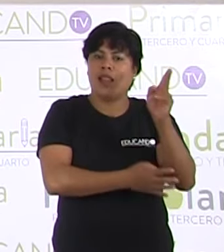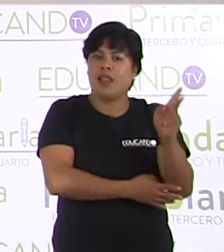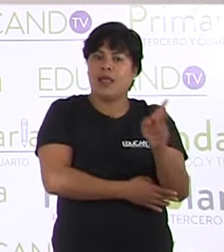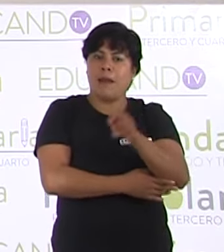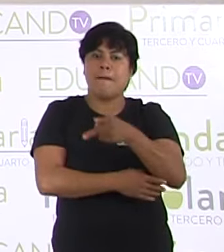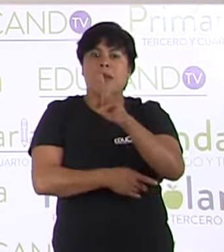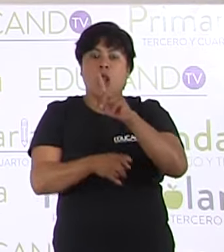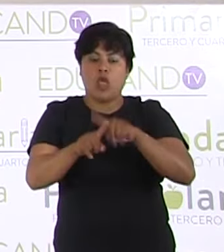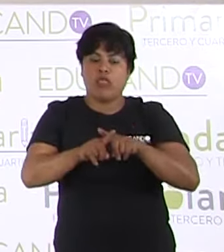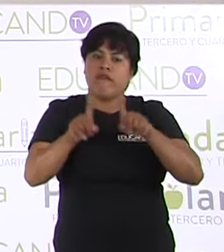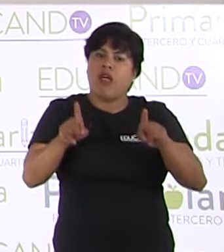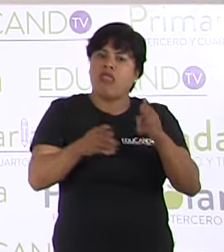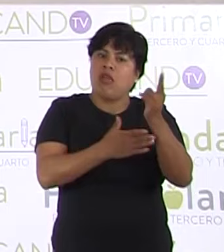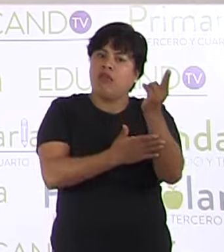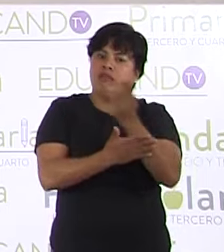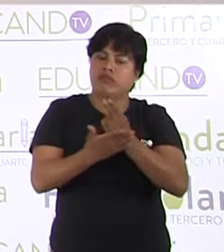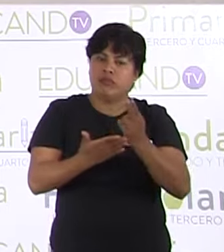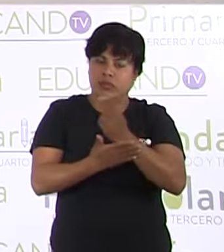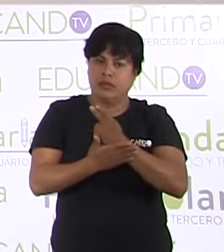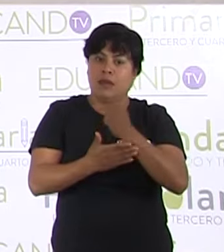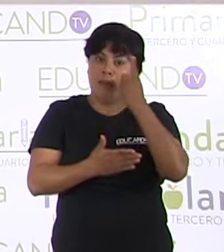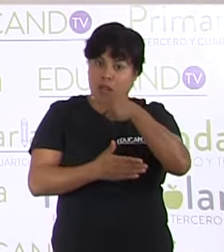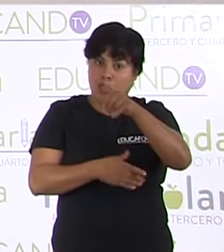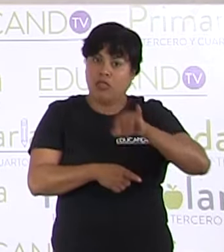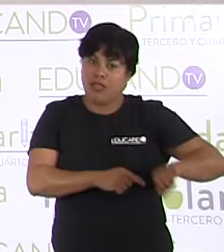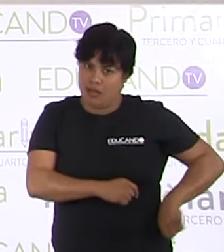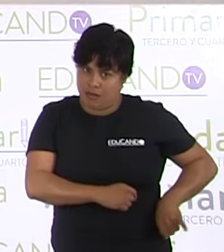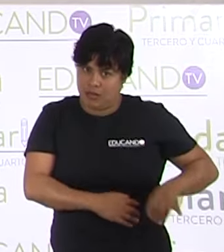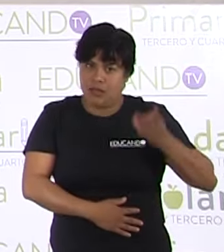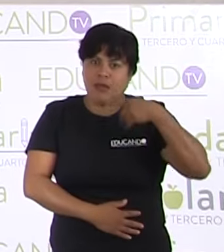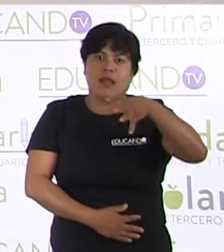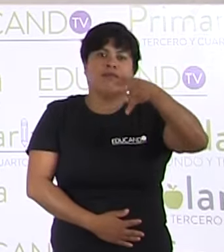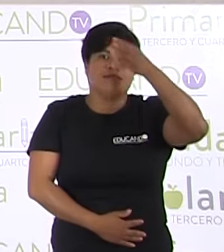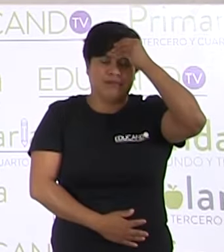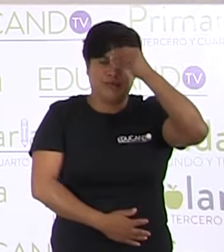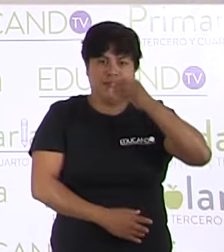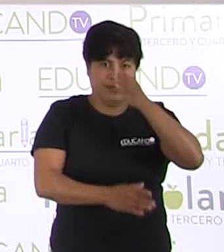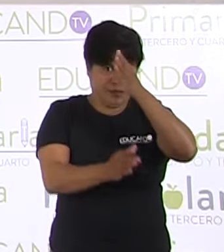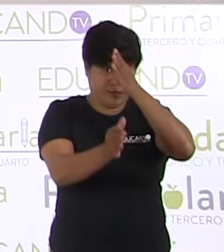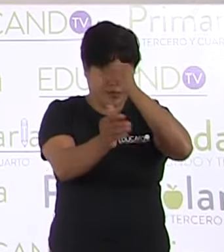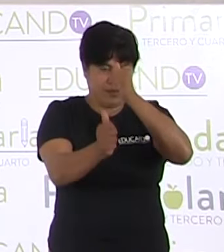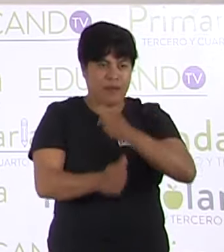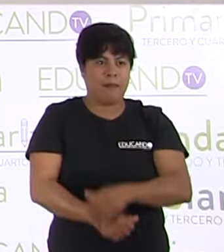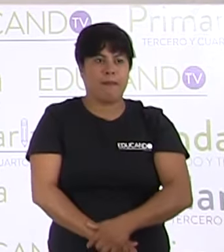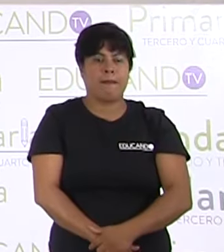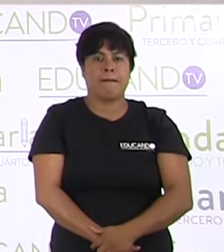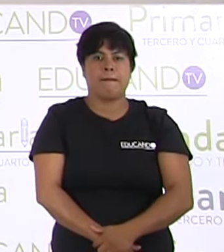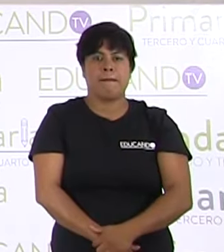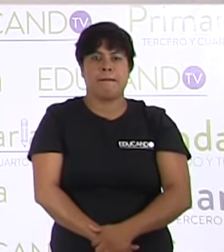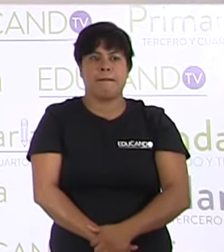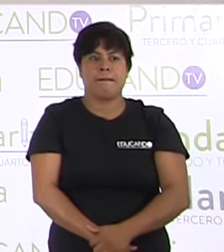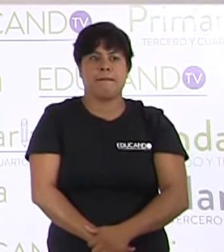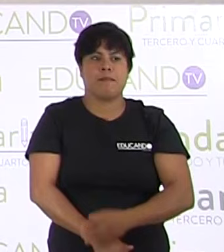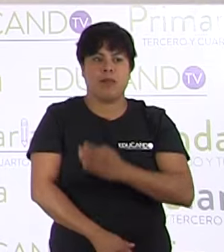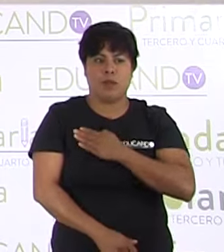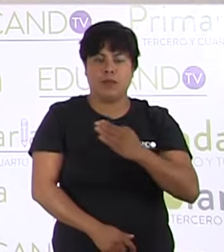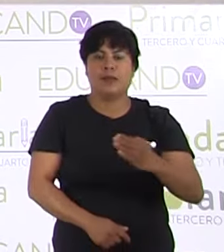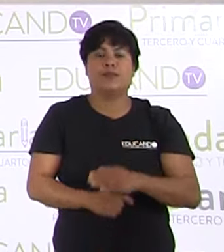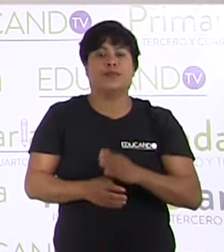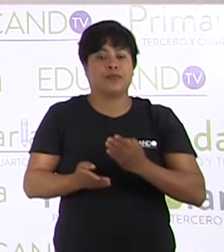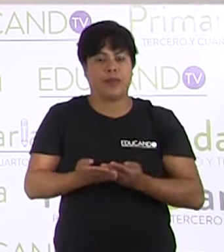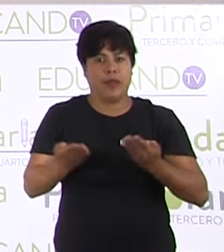así no es como un dato interesante para que lo tengan en cuenta de acuerdo Bueno